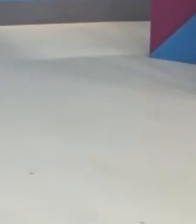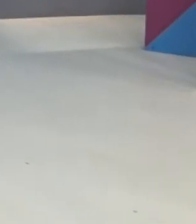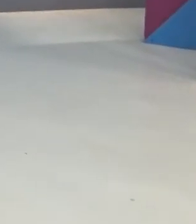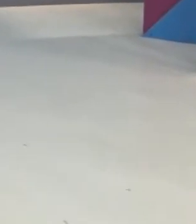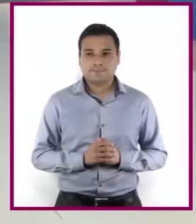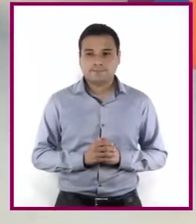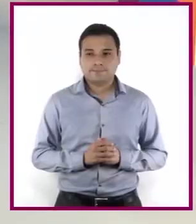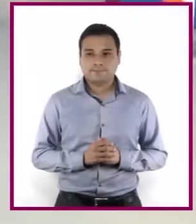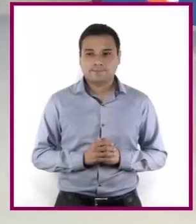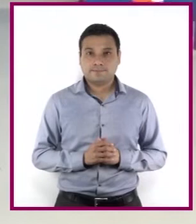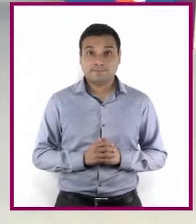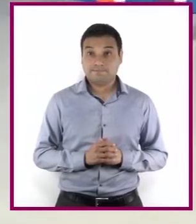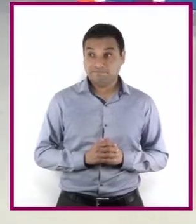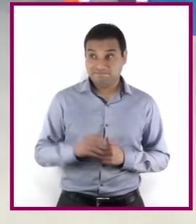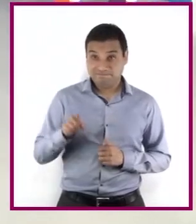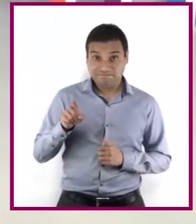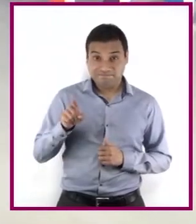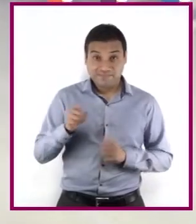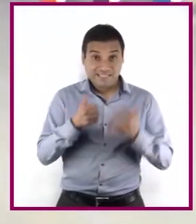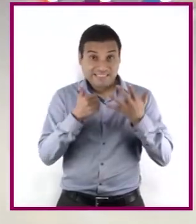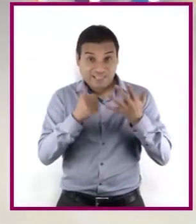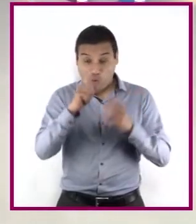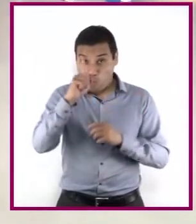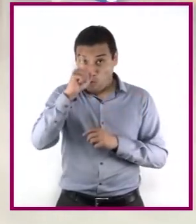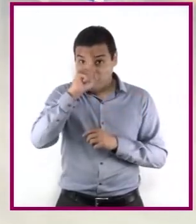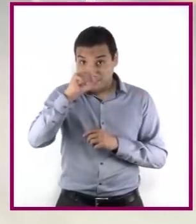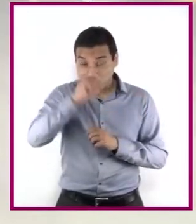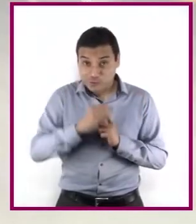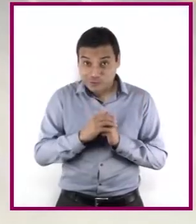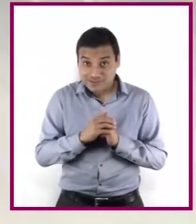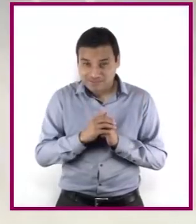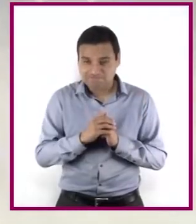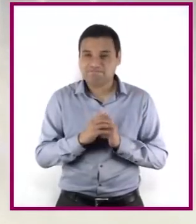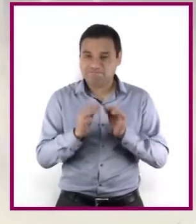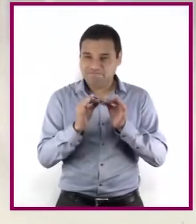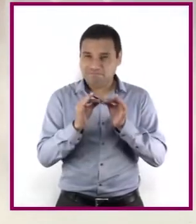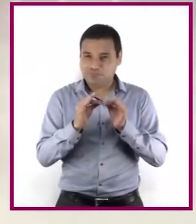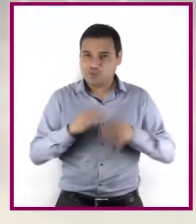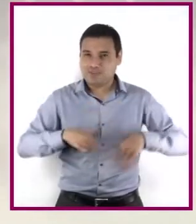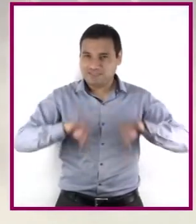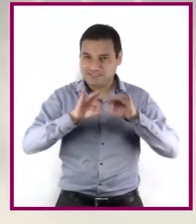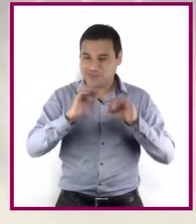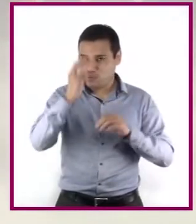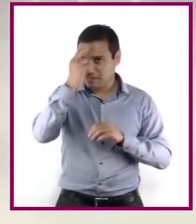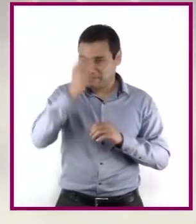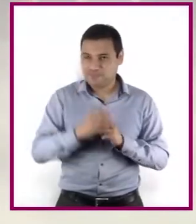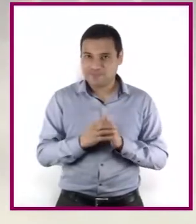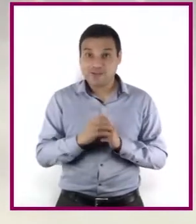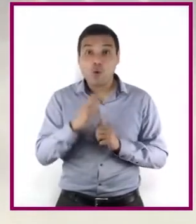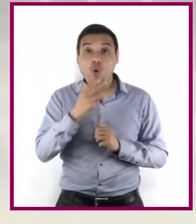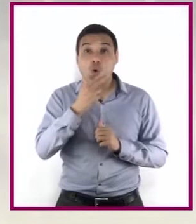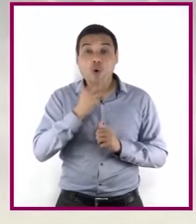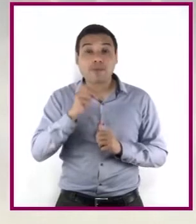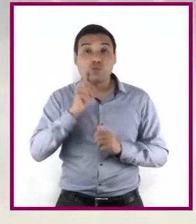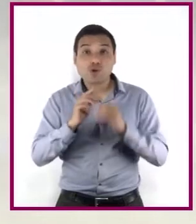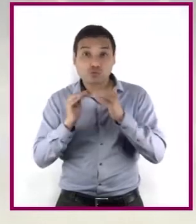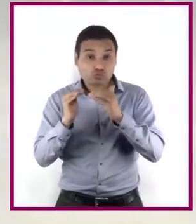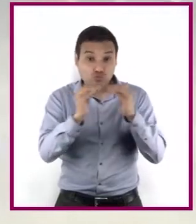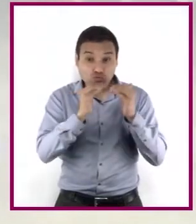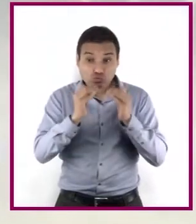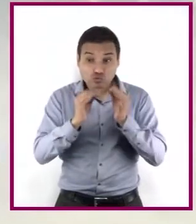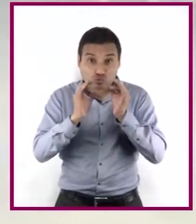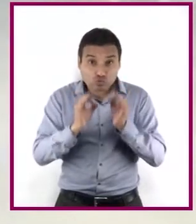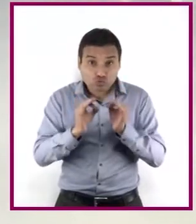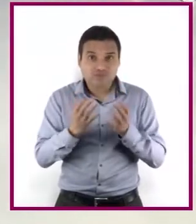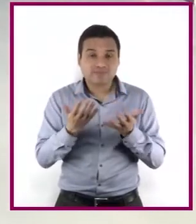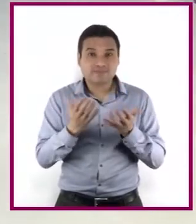Después de escuchar estas 6 propuestas, es importante recordar que, para lograr la igualdad sustantiva, no